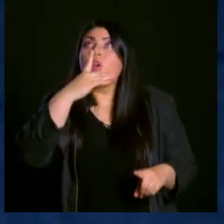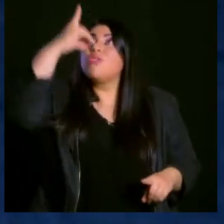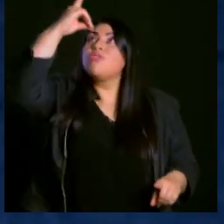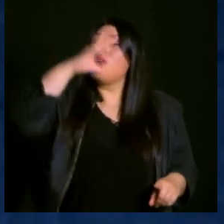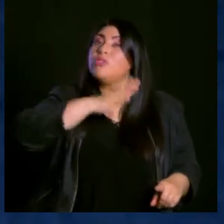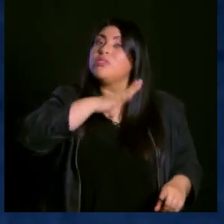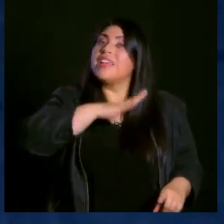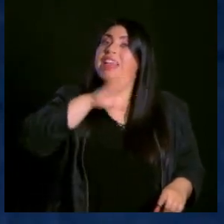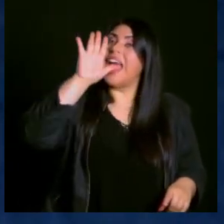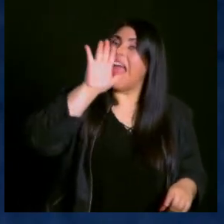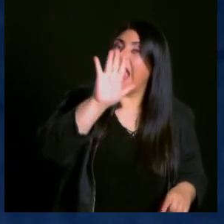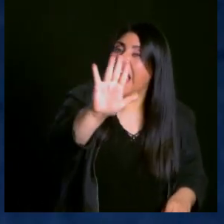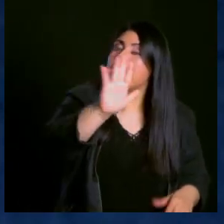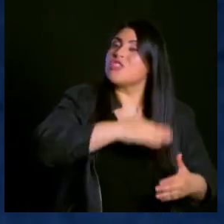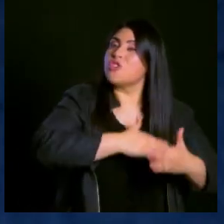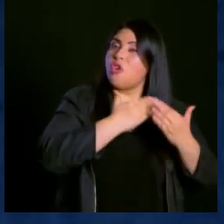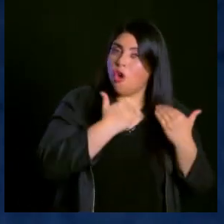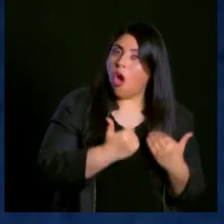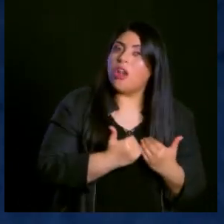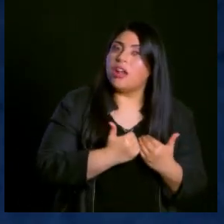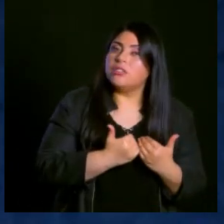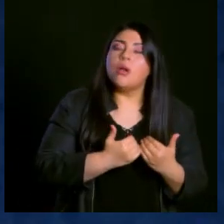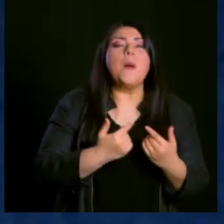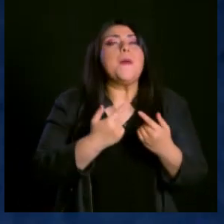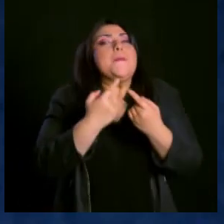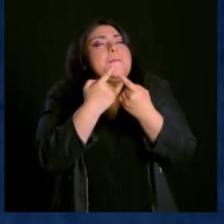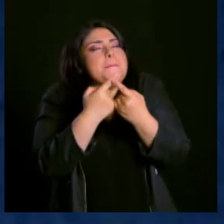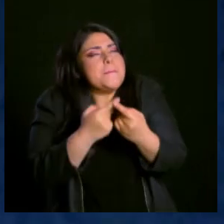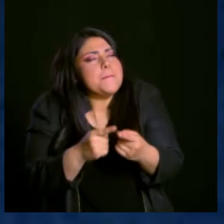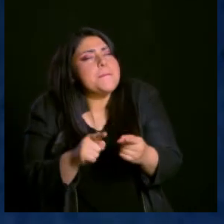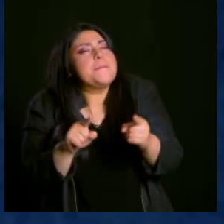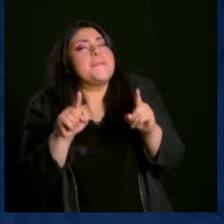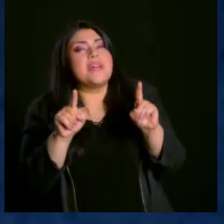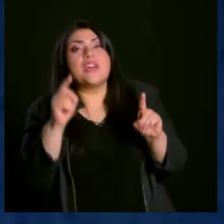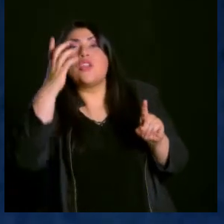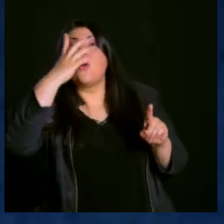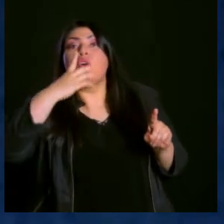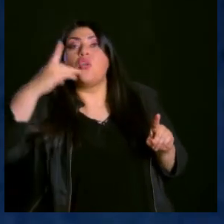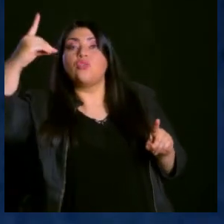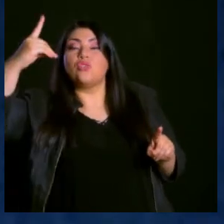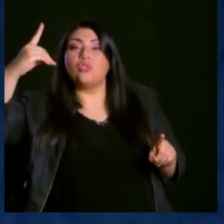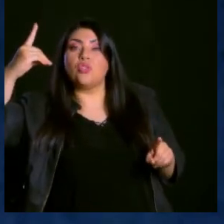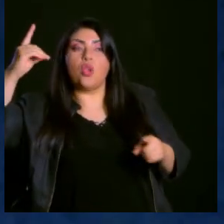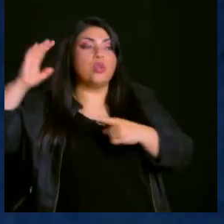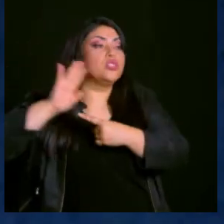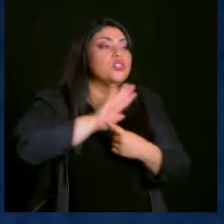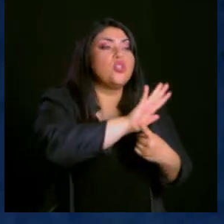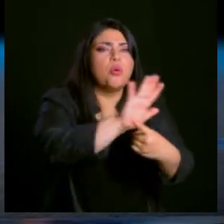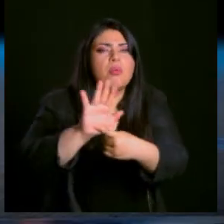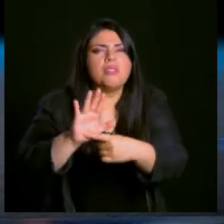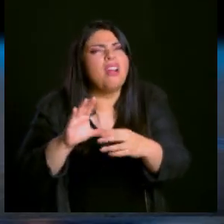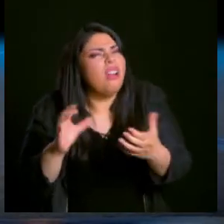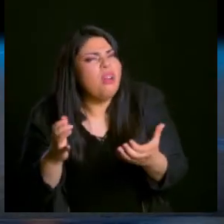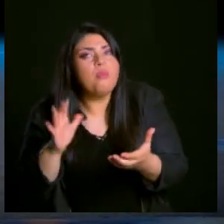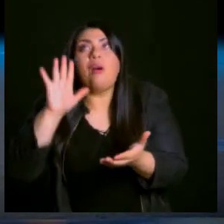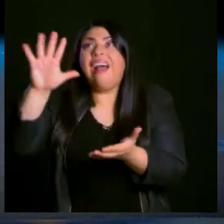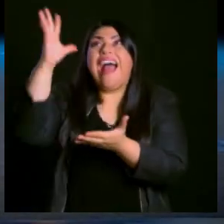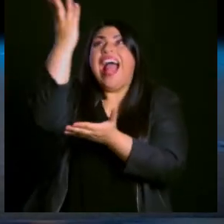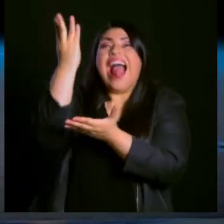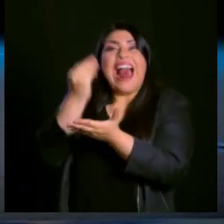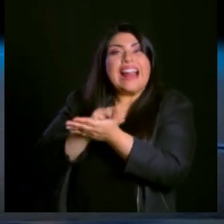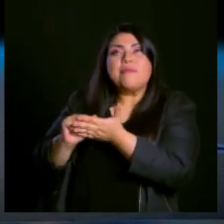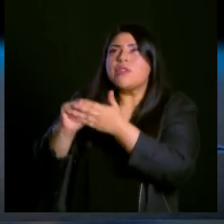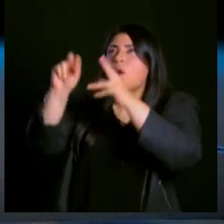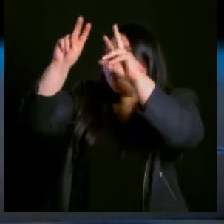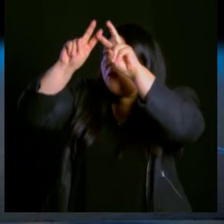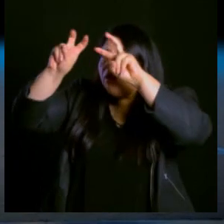para los que le aman pero mira qué interesante pero Dios nos reveló a nosotros por el espíritu porque el espíritu todos